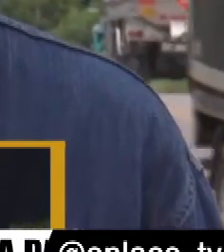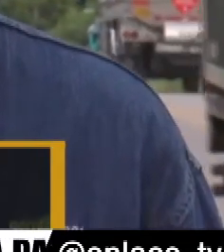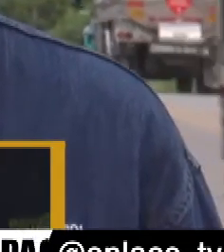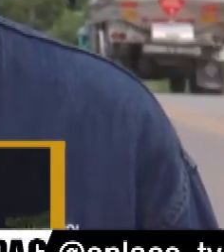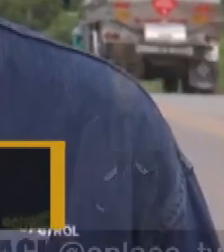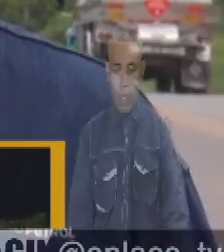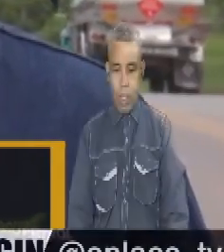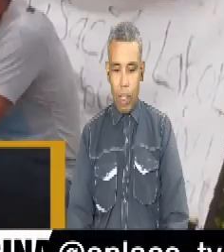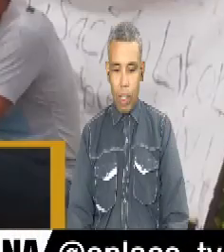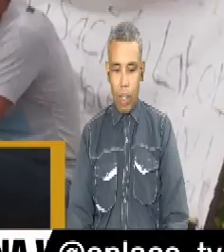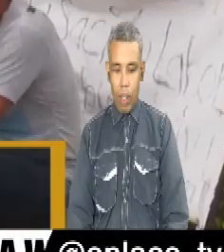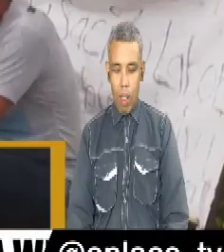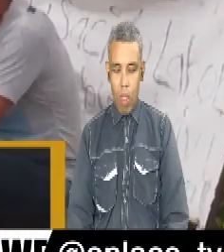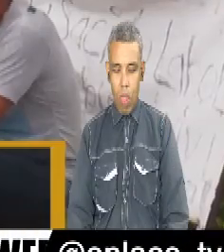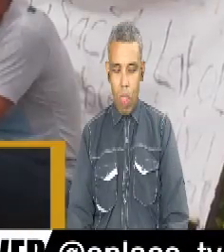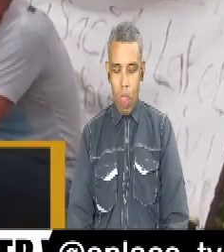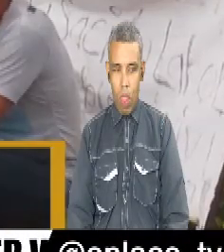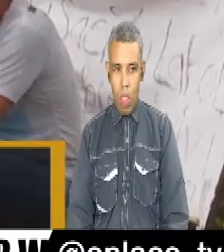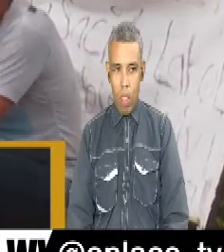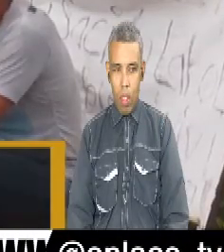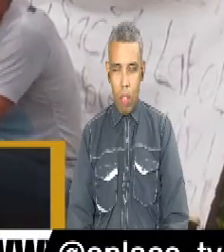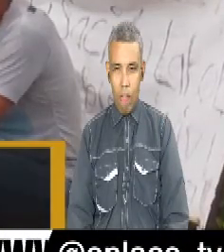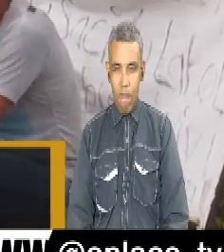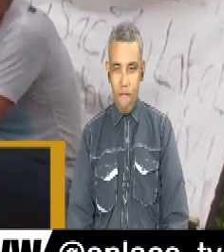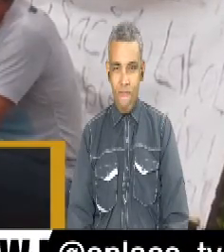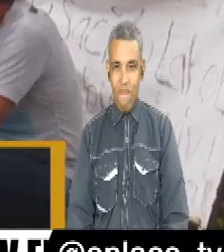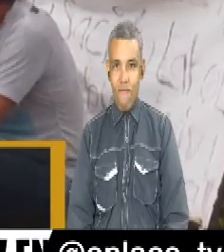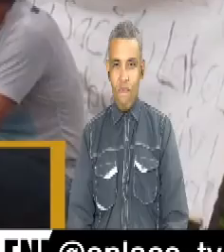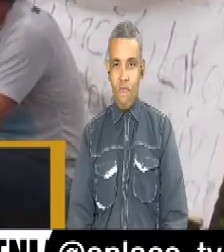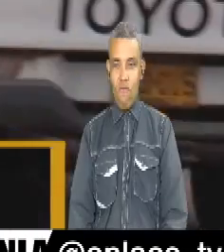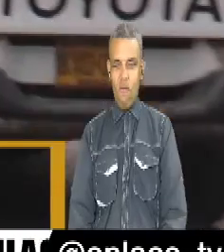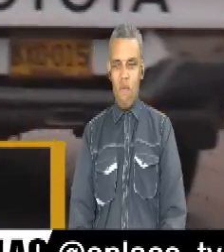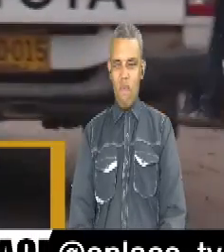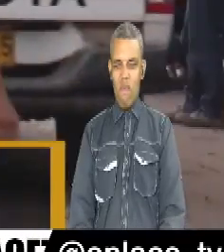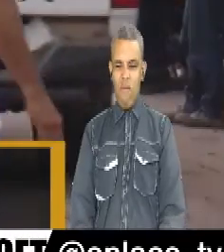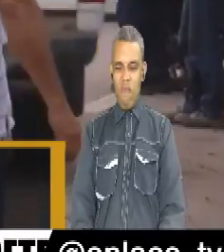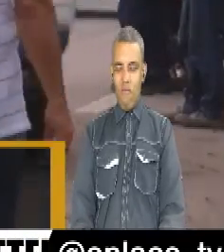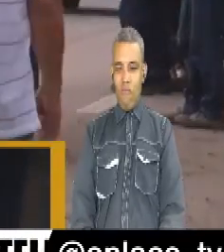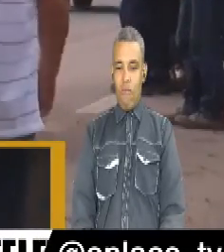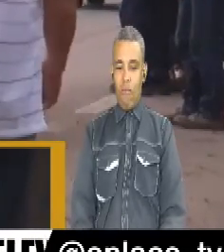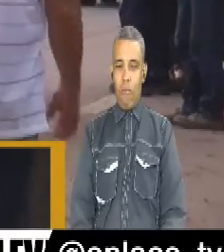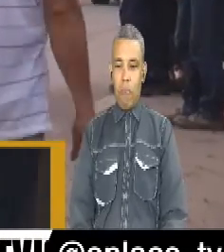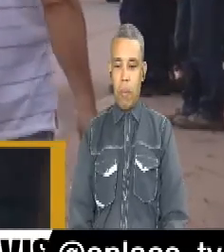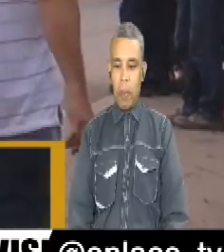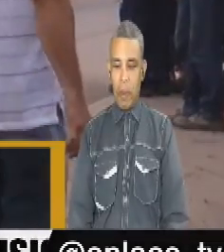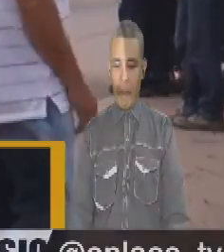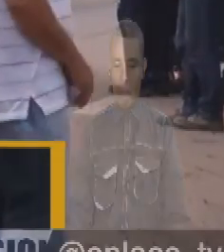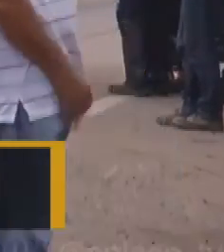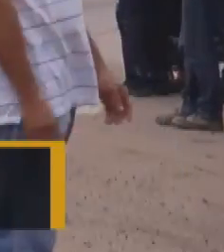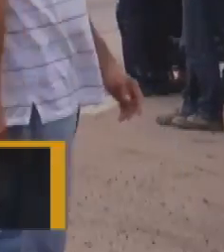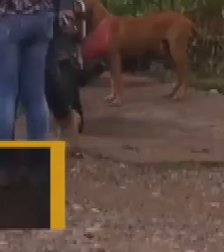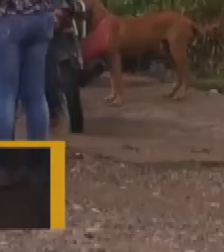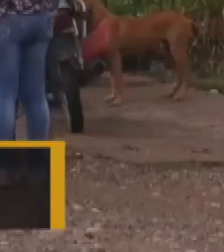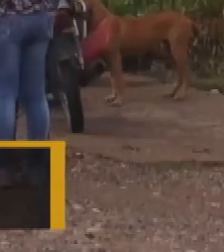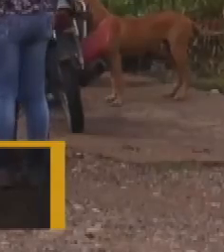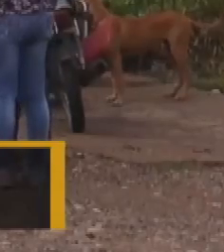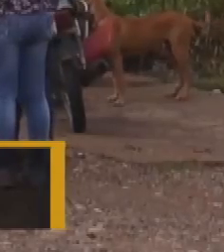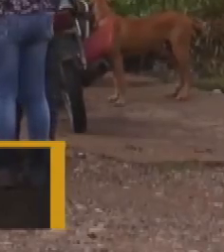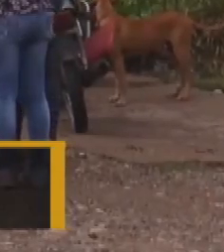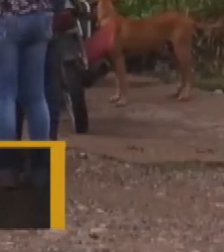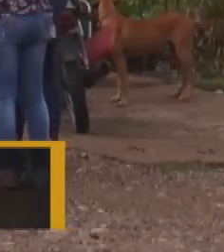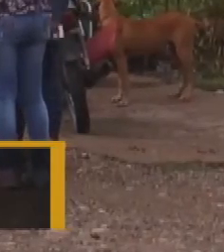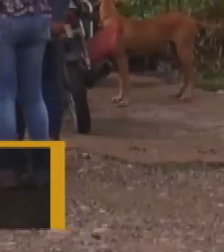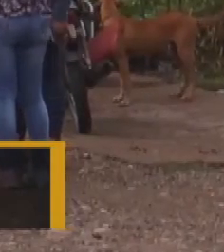pacífica por el derecho de la reivindicación de los trabajadores, el pago de los salarios. Hoy se suma a esta